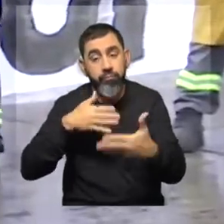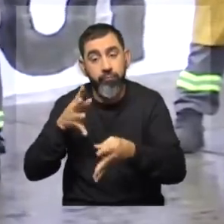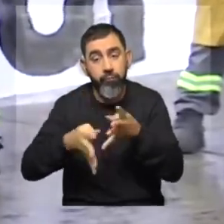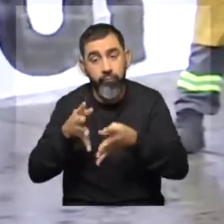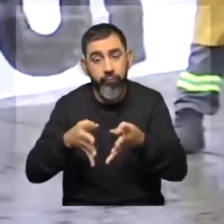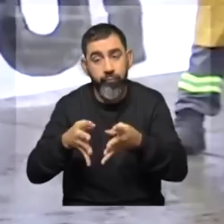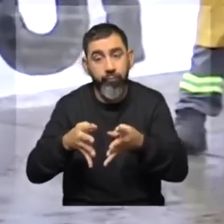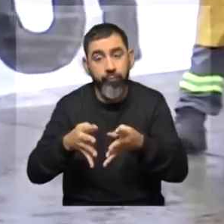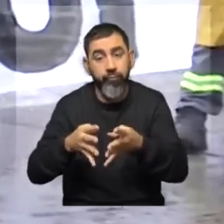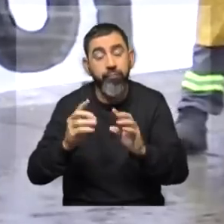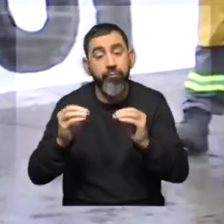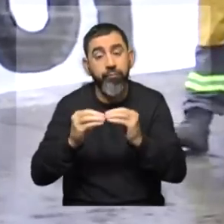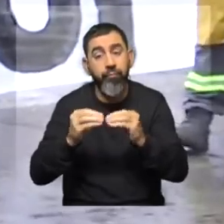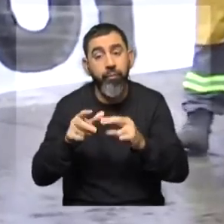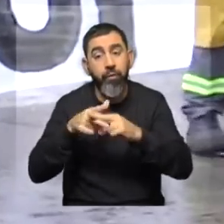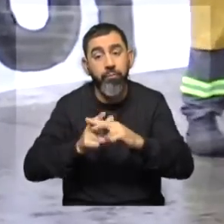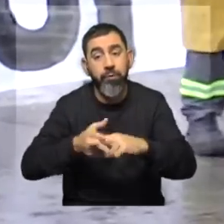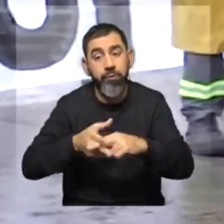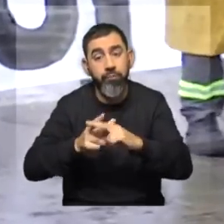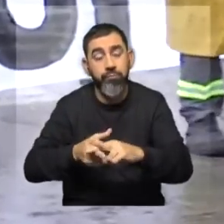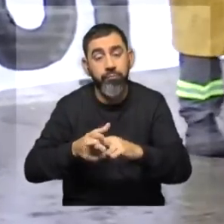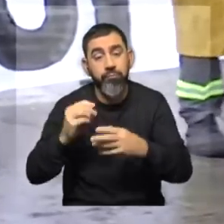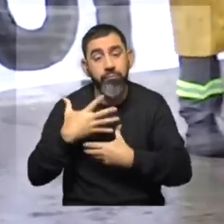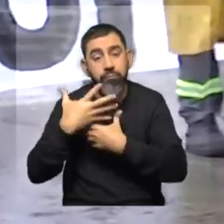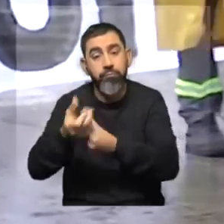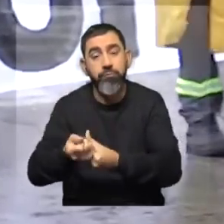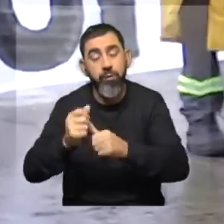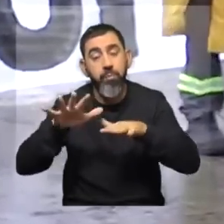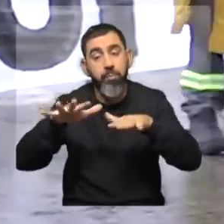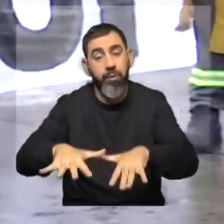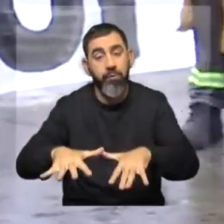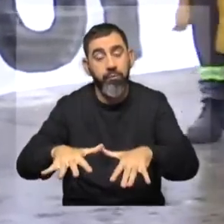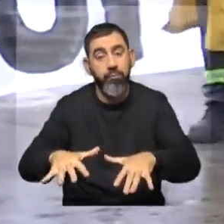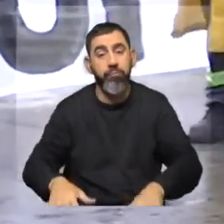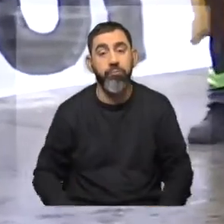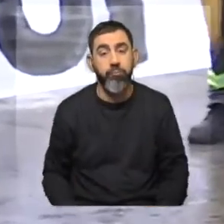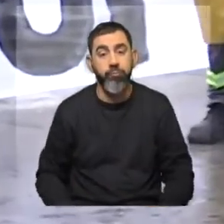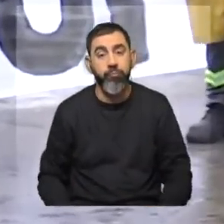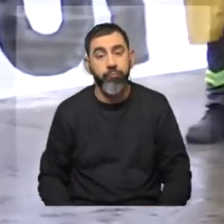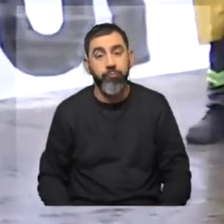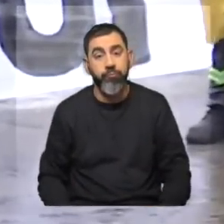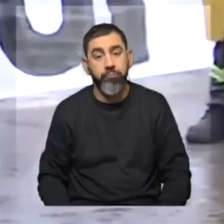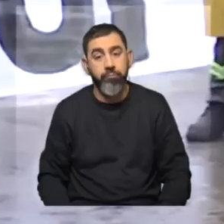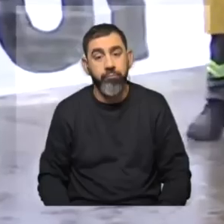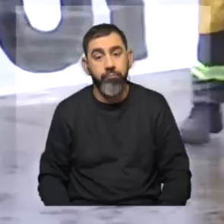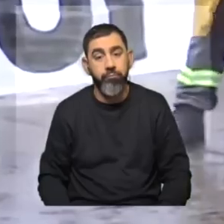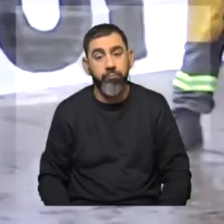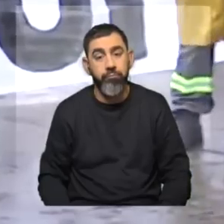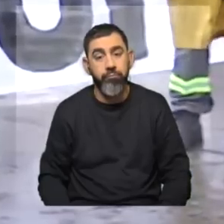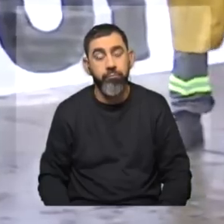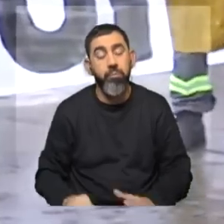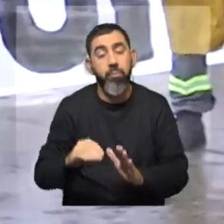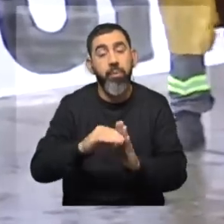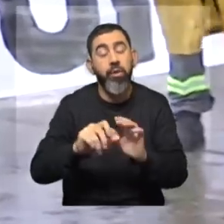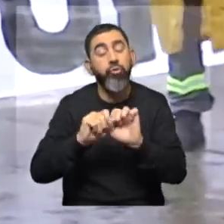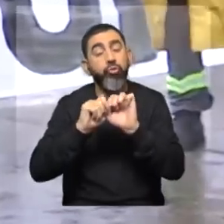Este y los compañeros de mantenimiento están acompañando con con un paro este y bueno se como es una medida